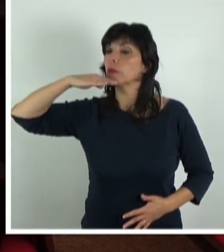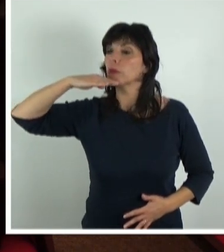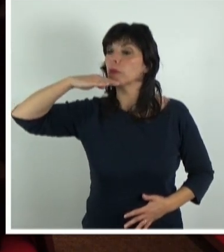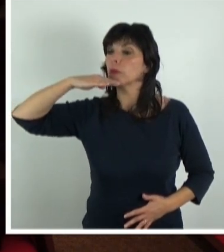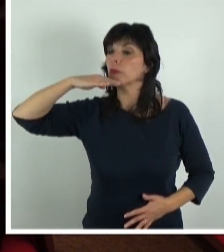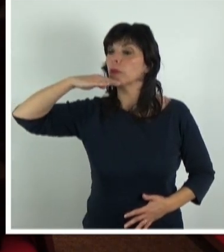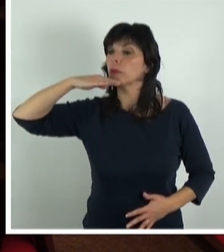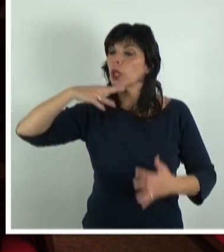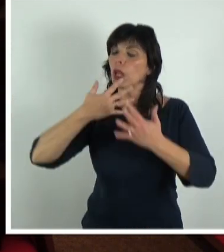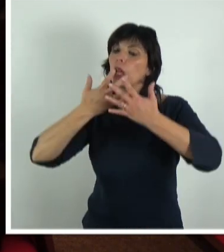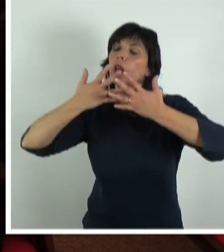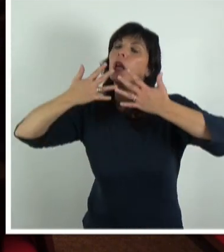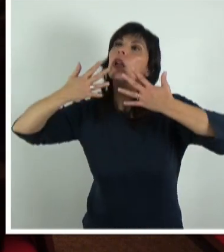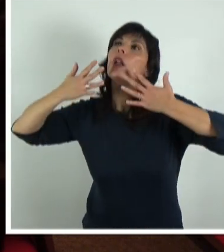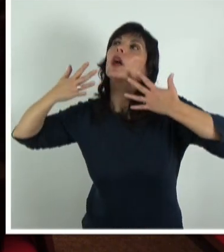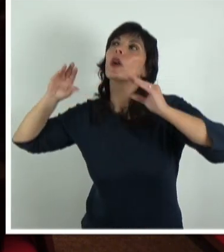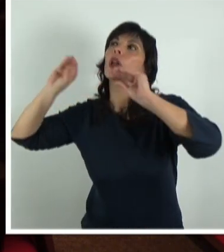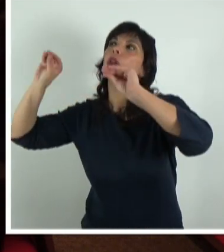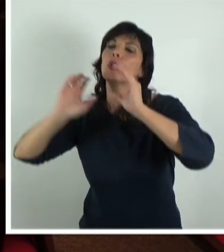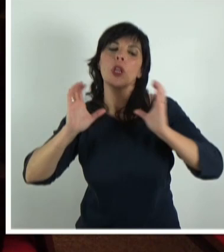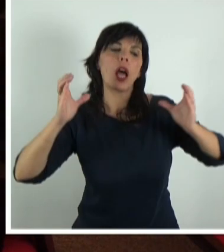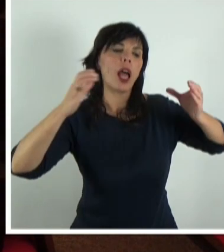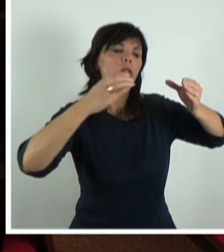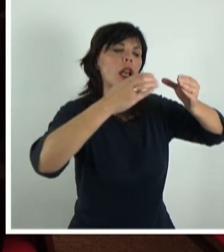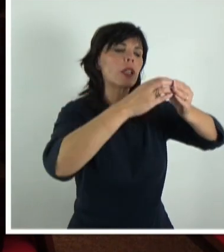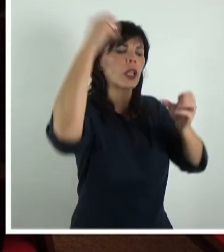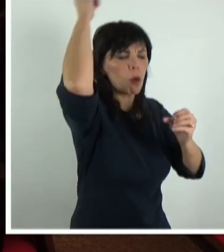quiso derramar su gloria en esta tierra,